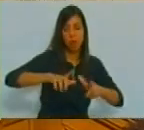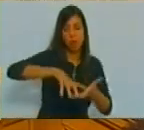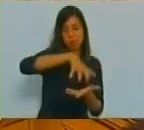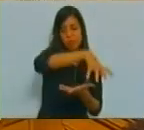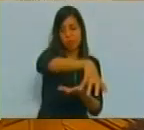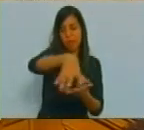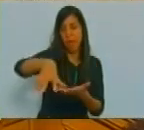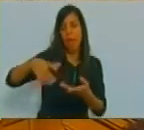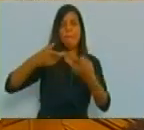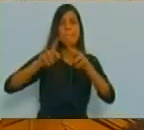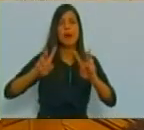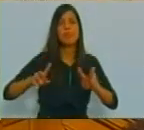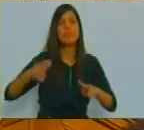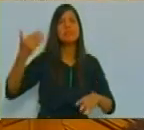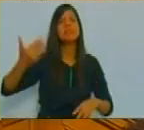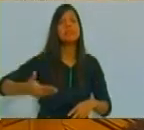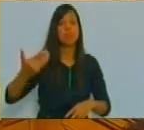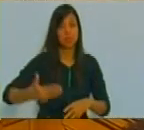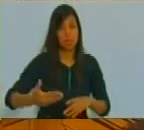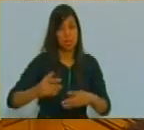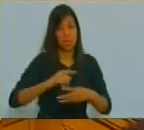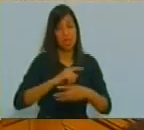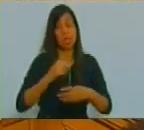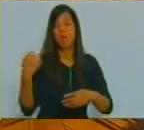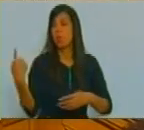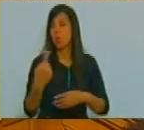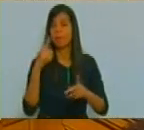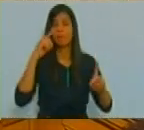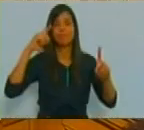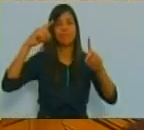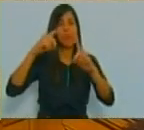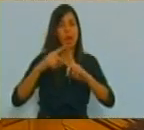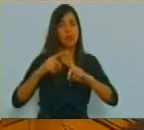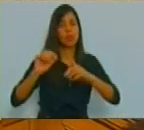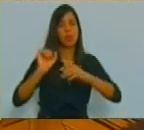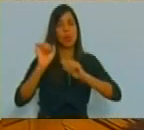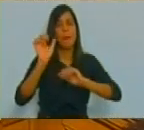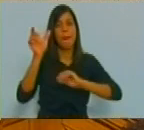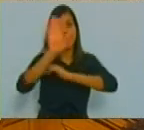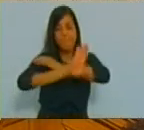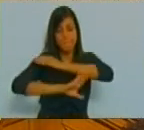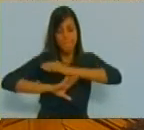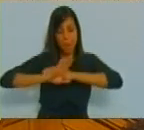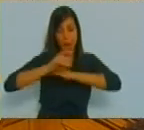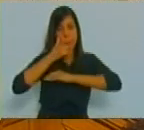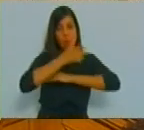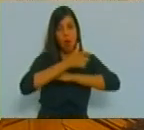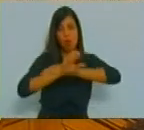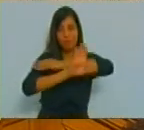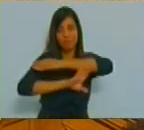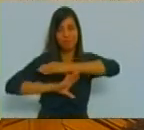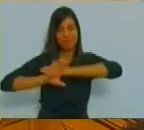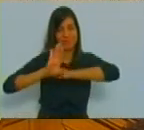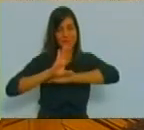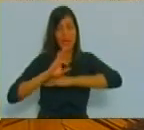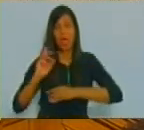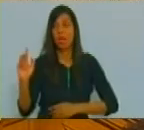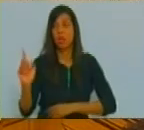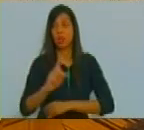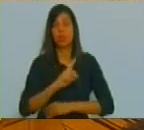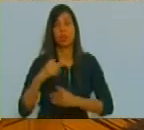fundamental de nosotros preservar la vida armónica de los ciudadanos es fundamental que nosotros